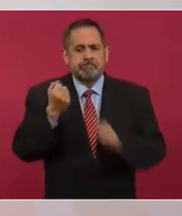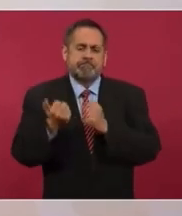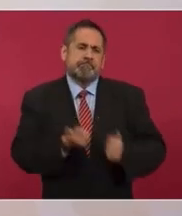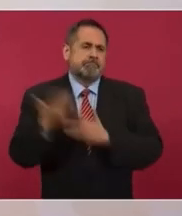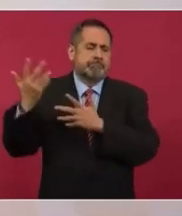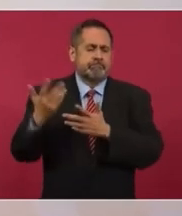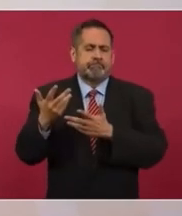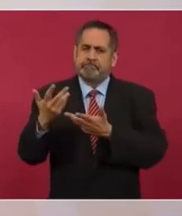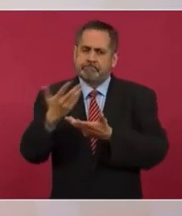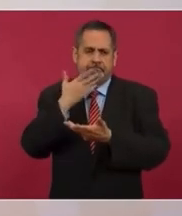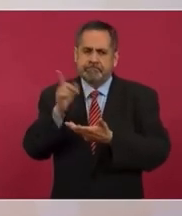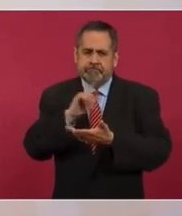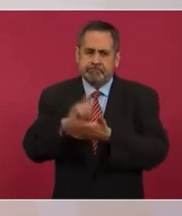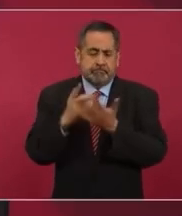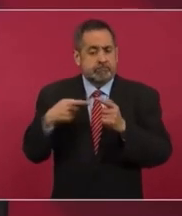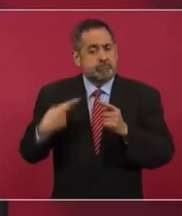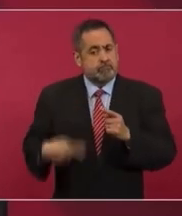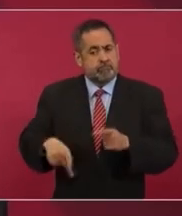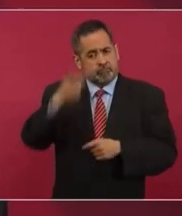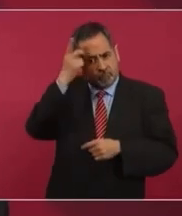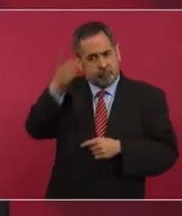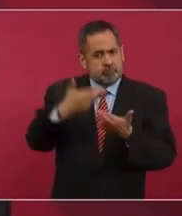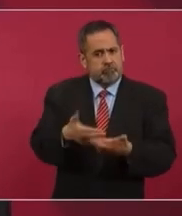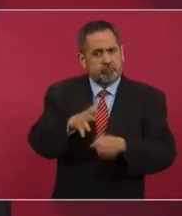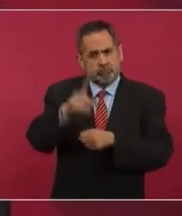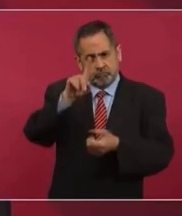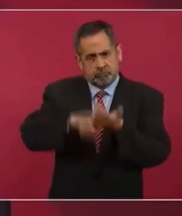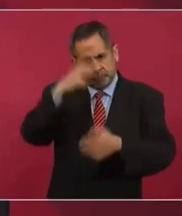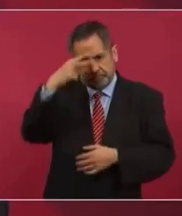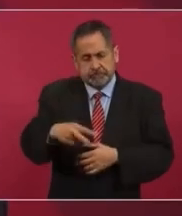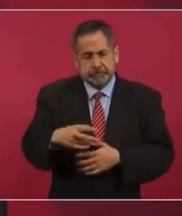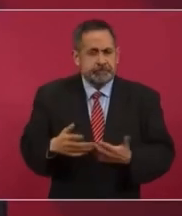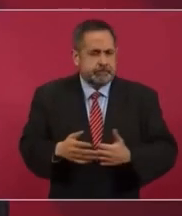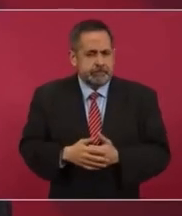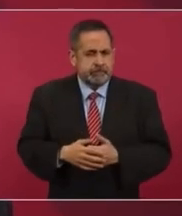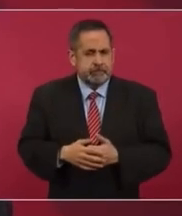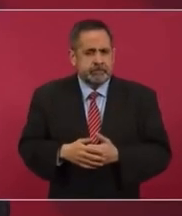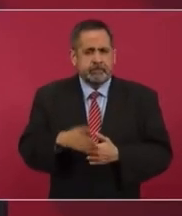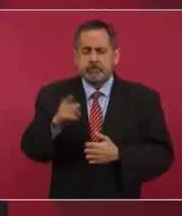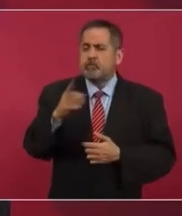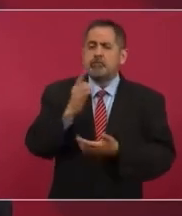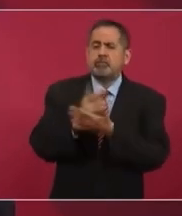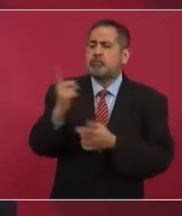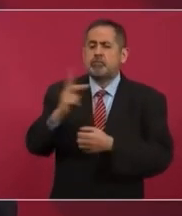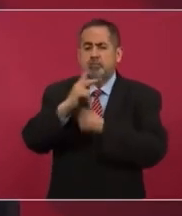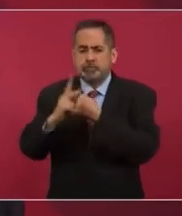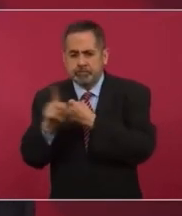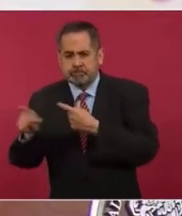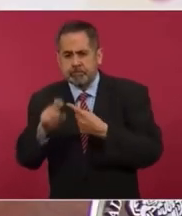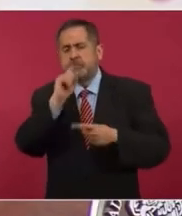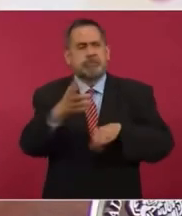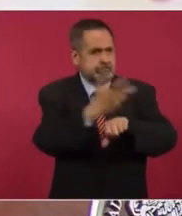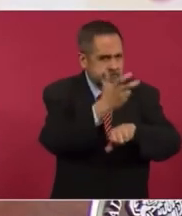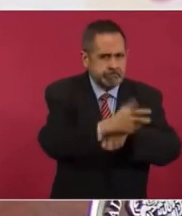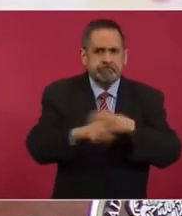ilegal. Que no. Es un patrimonio de México. Qué estrés. Y no es para el caso de Austria, sino para el caso de Estados Unidos y para el